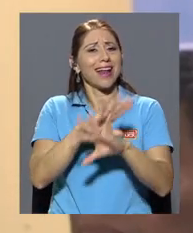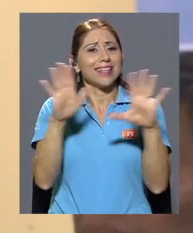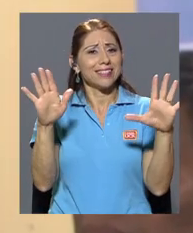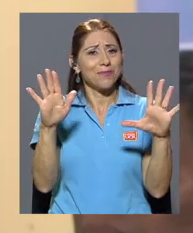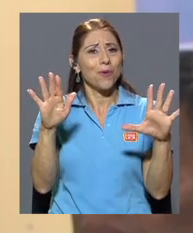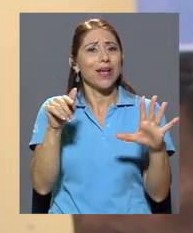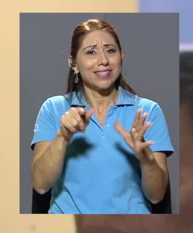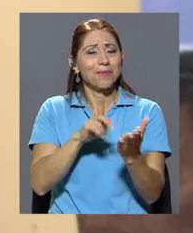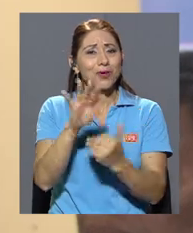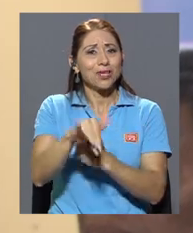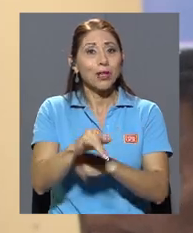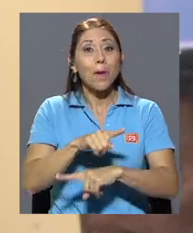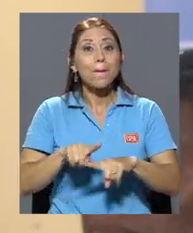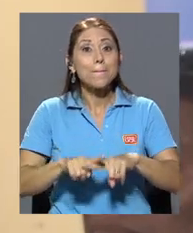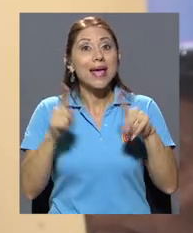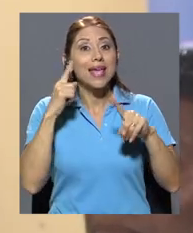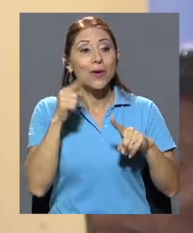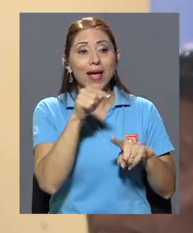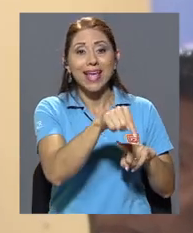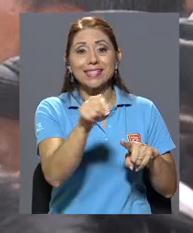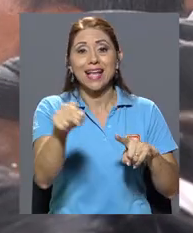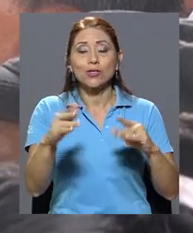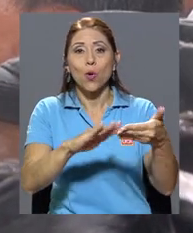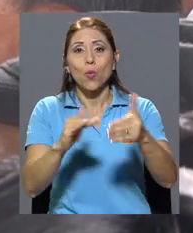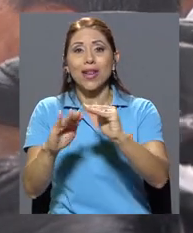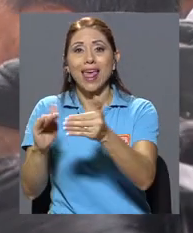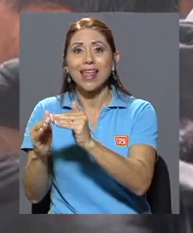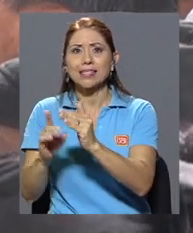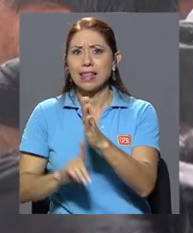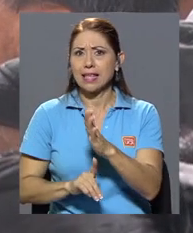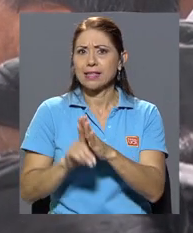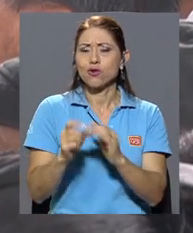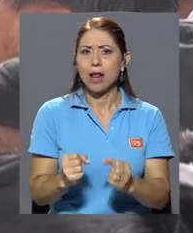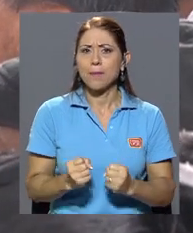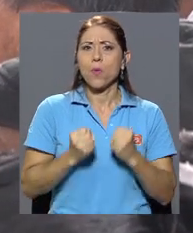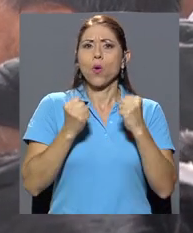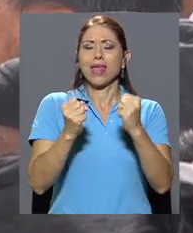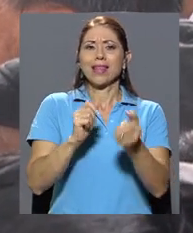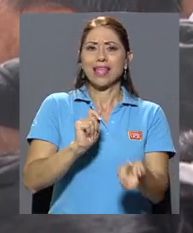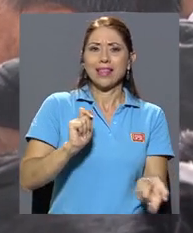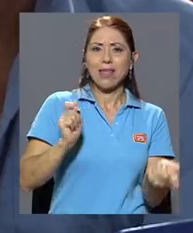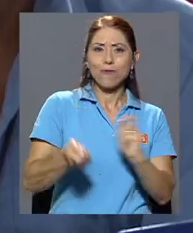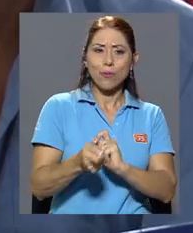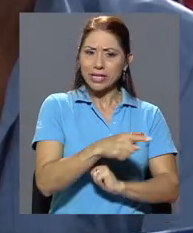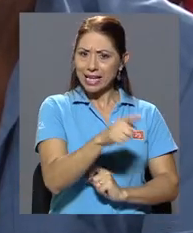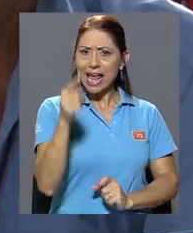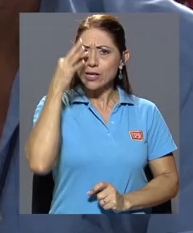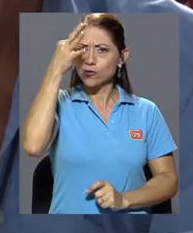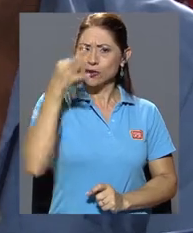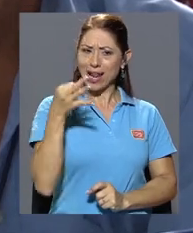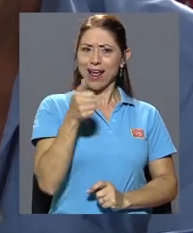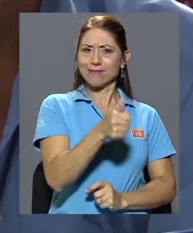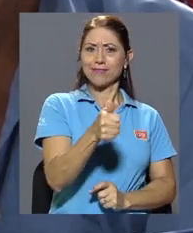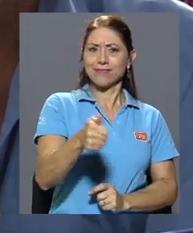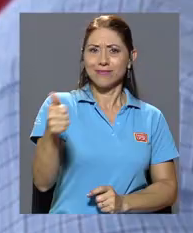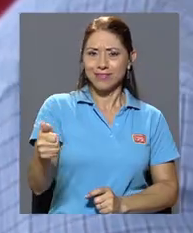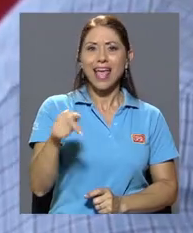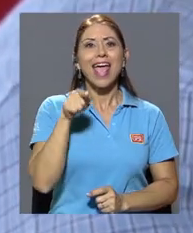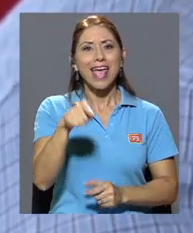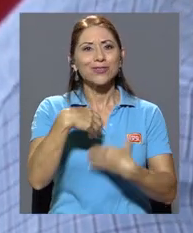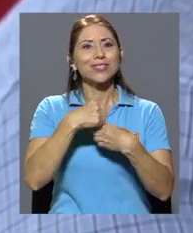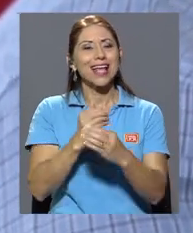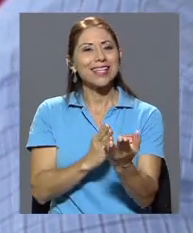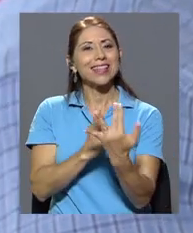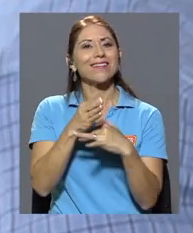estas comunidades el desarrollar esos poderes de transformación, ¿verdad?, el creérsela, es lo que se da desde la educación no